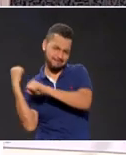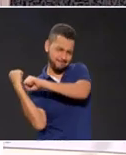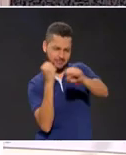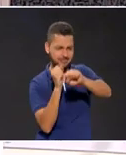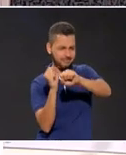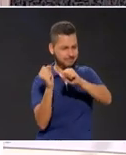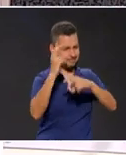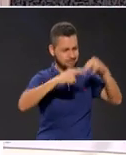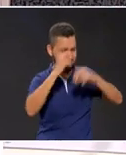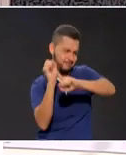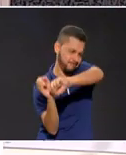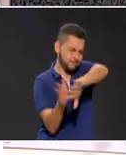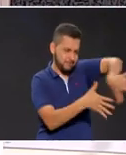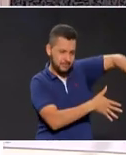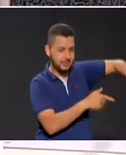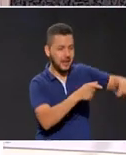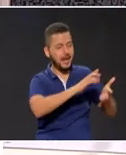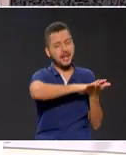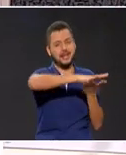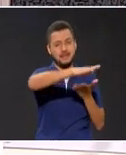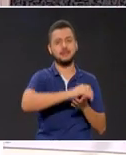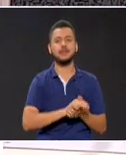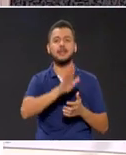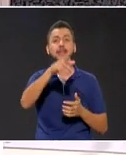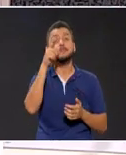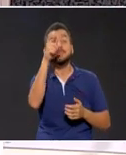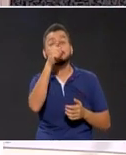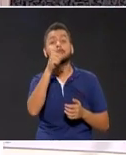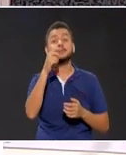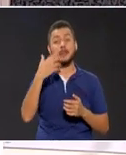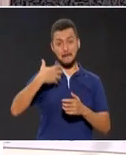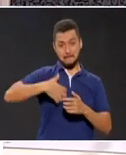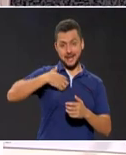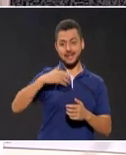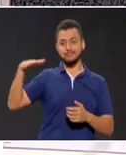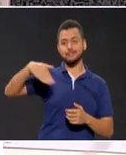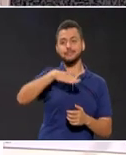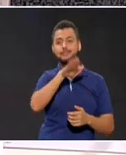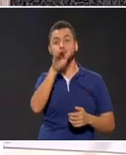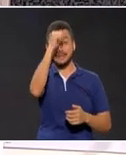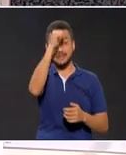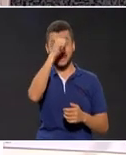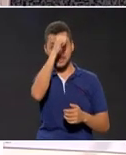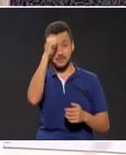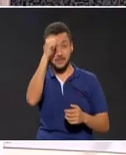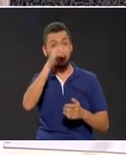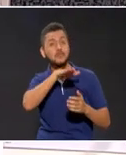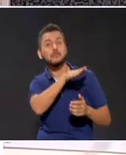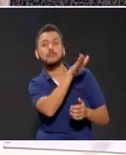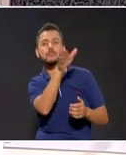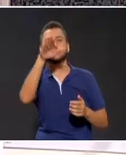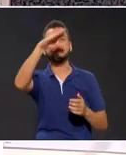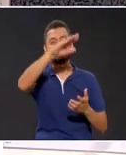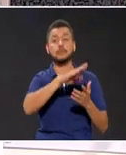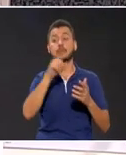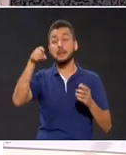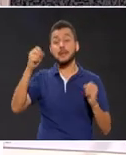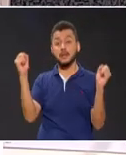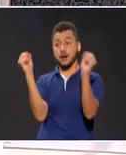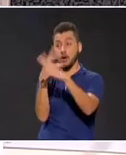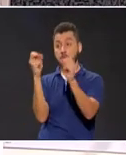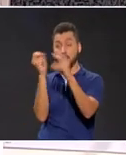Verdes Santo Domingo Savio en la zona nororiental. Pero también vamos a ampliar la autopista a 6 carriles con ciclorruta,